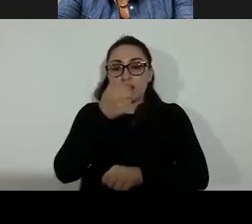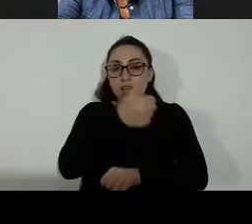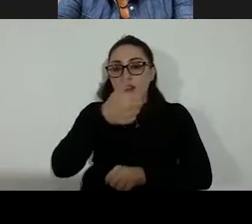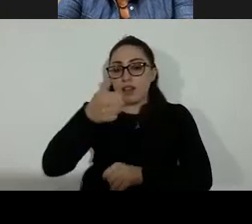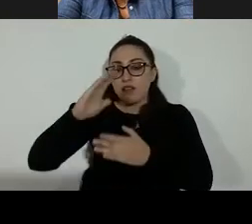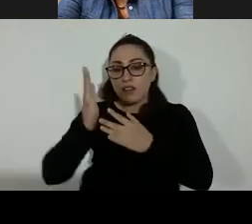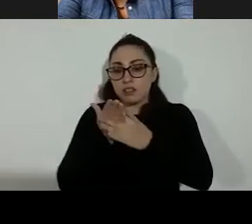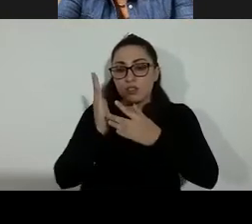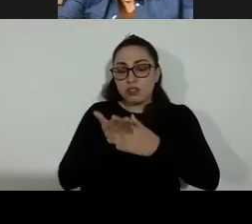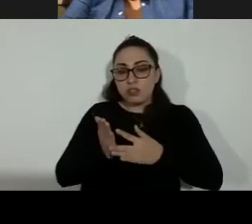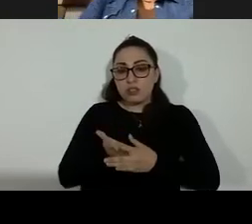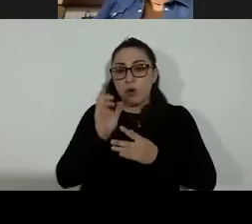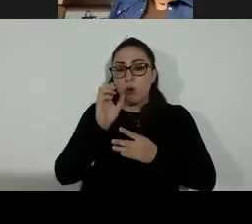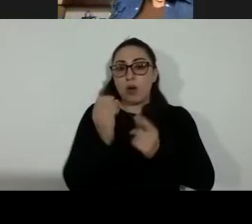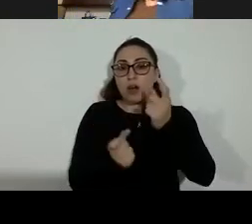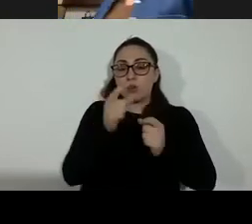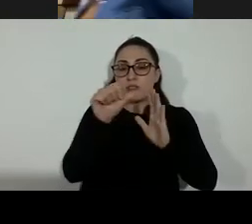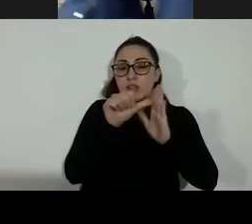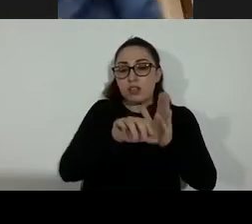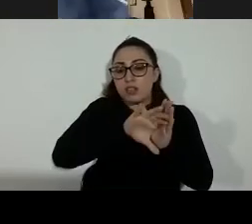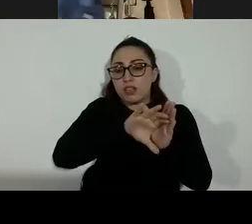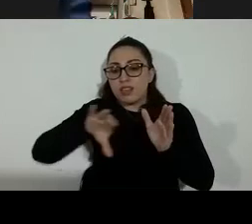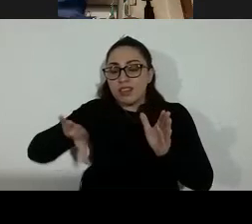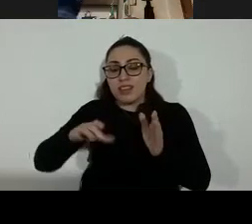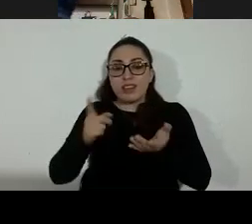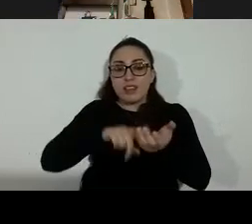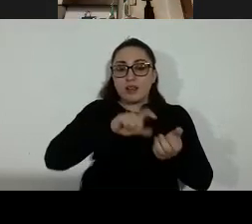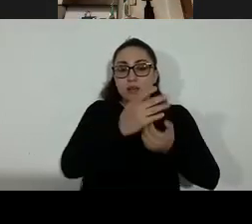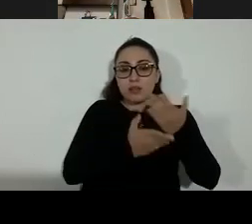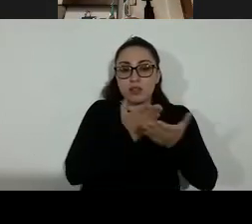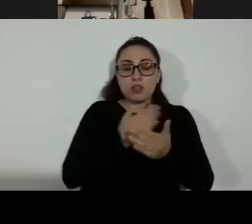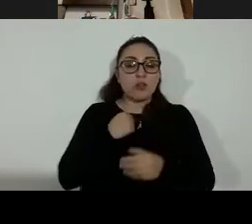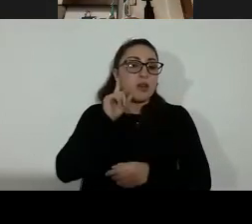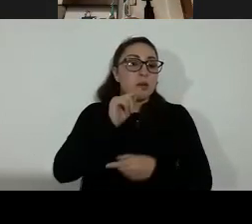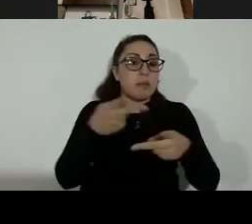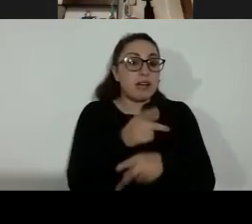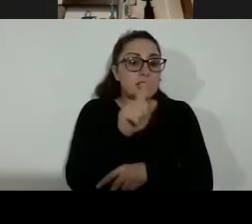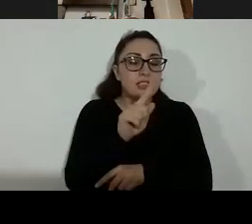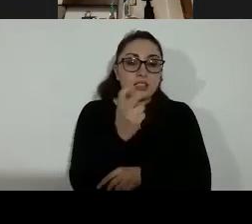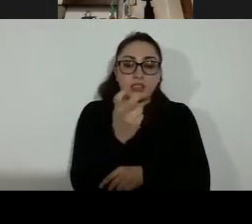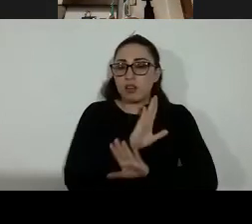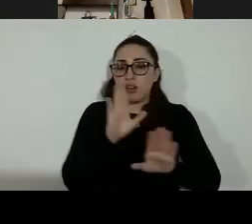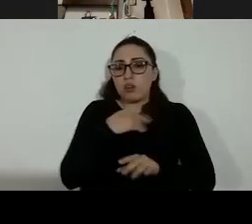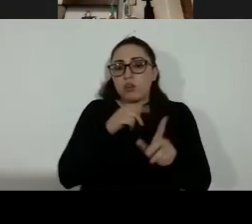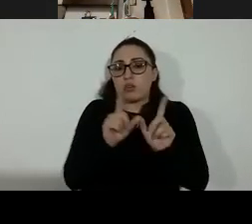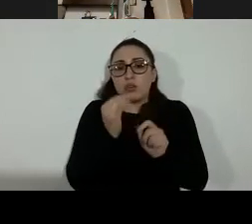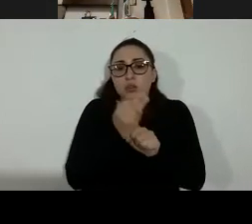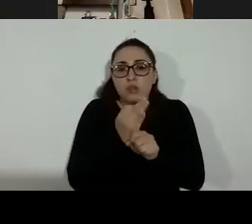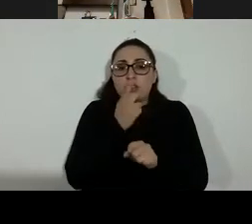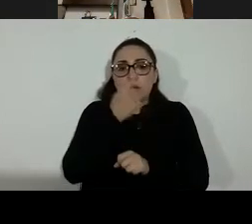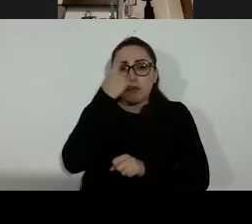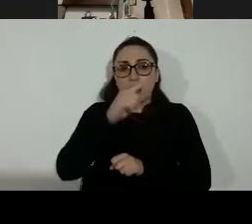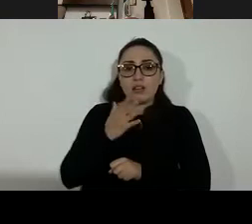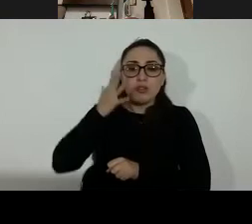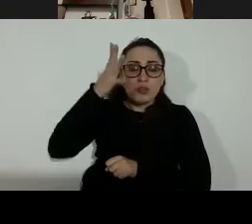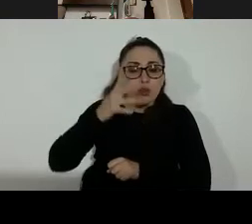discute porciones del dictamen. Ahora, no estamos diciendo que mañana vaya a pasar, yo nada más lo estoy diciendo para abonar a futuras discusiones